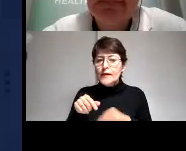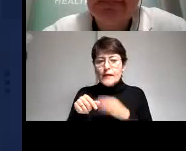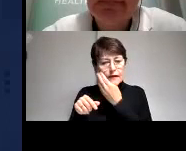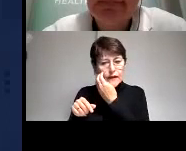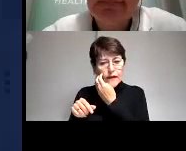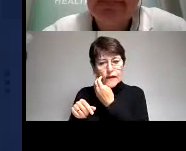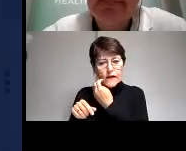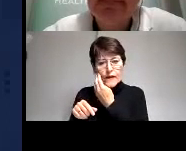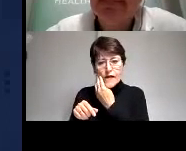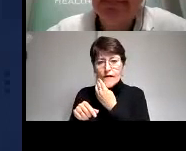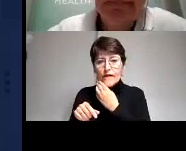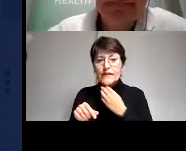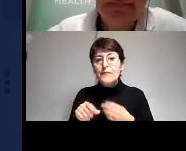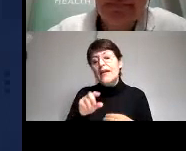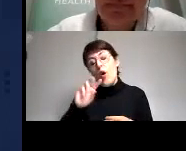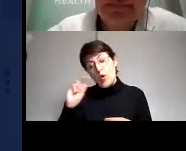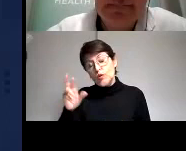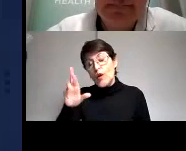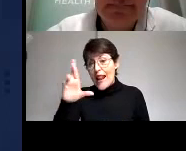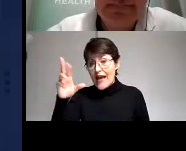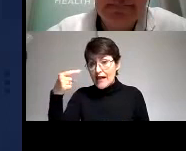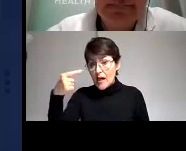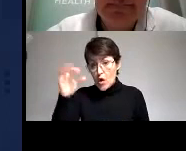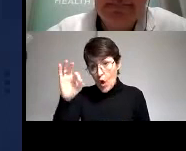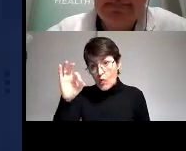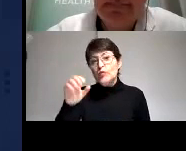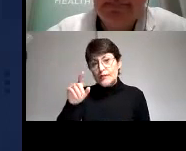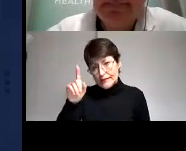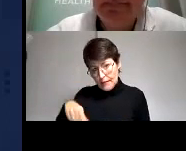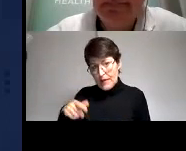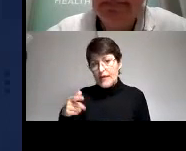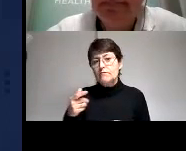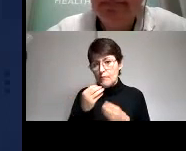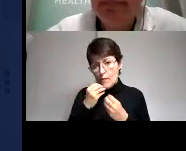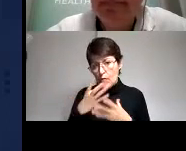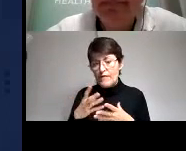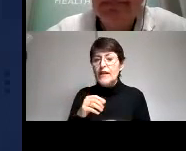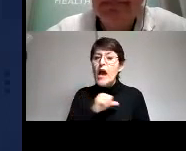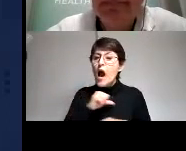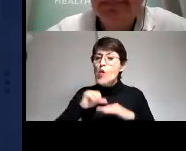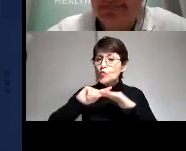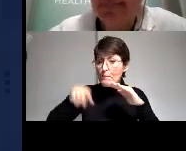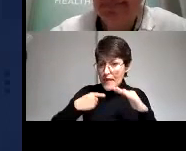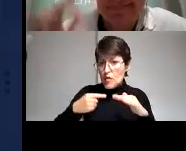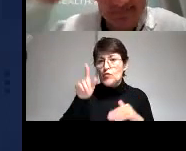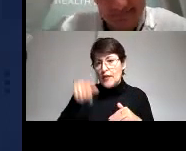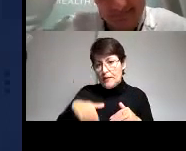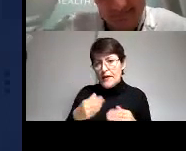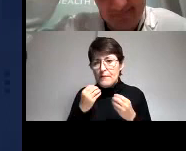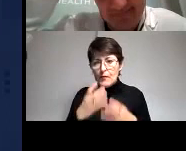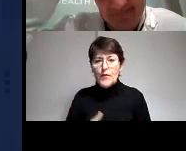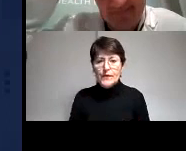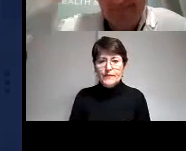el LR Go, los productos del LR Go en autoenvío, que también ha comentado un poco Paco, que llevamos también comentando en los últimos meses con todo el